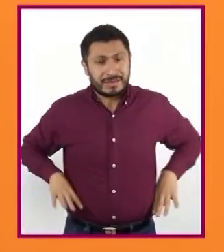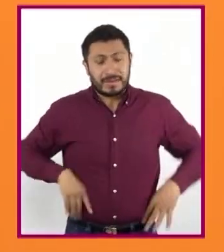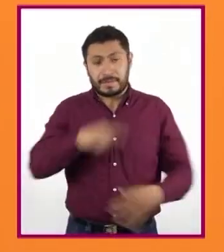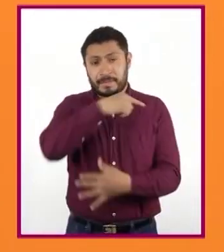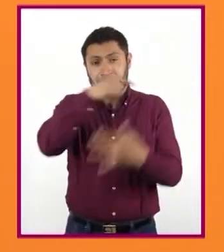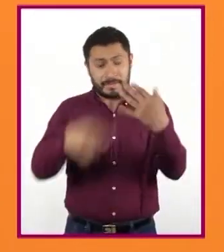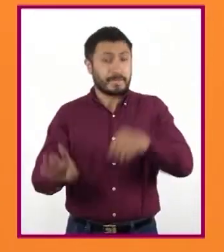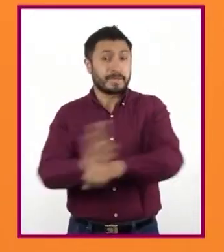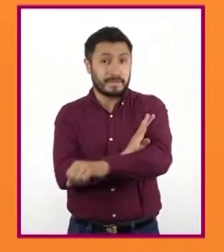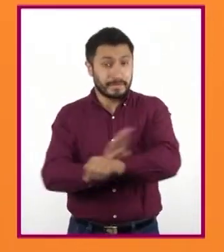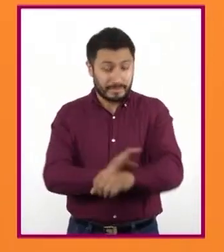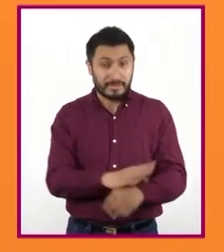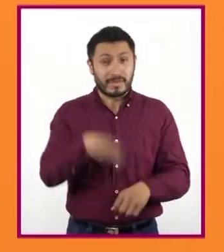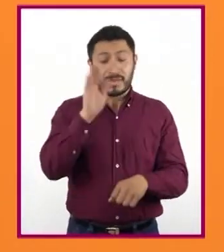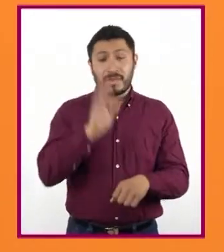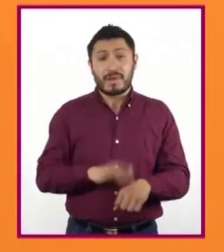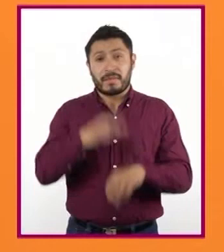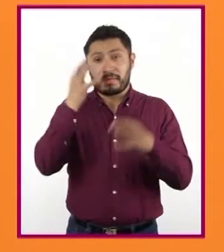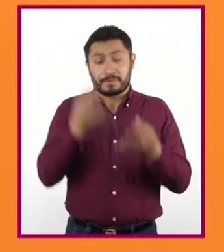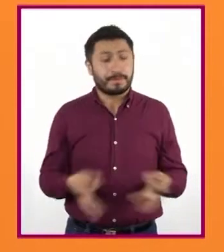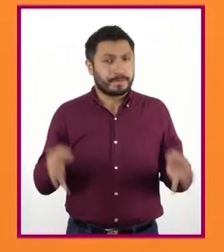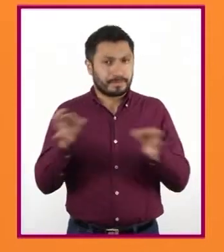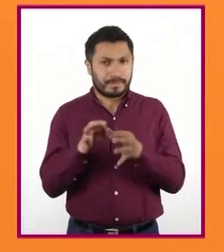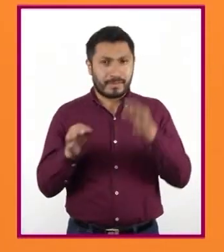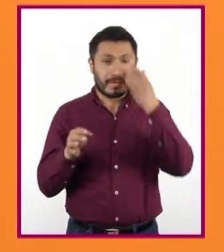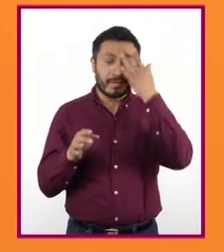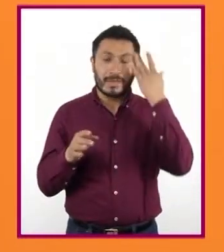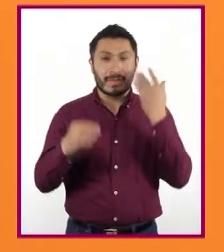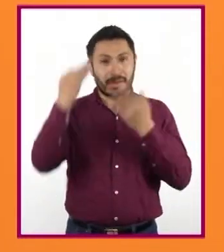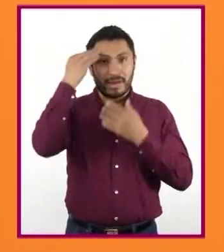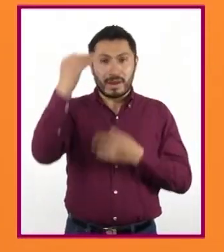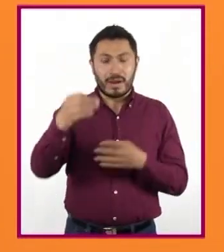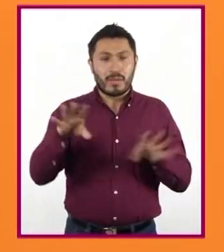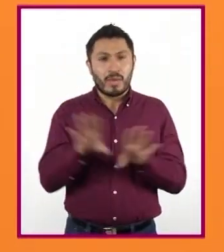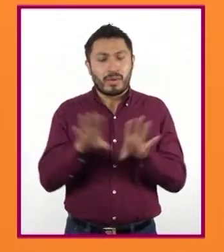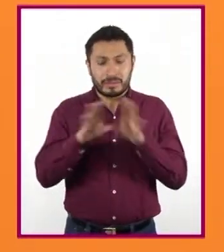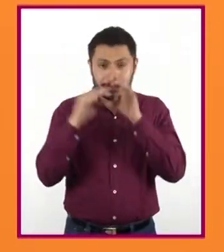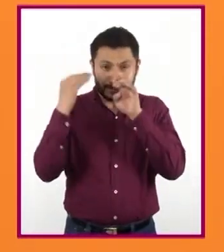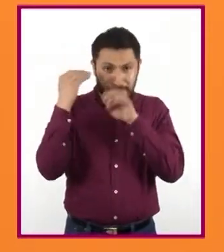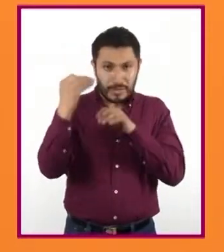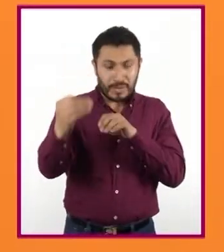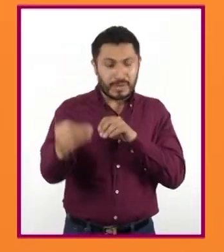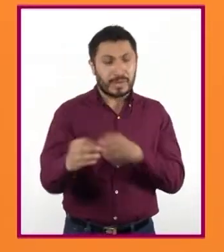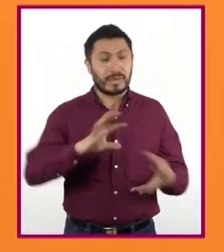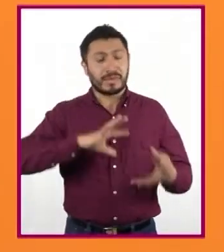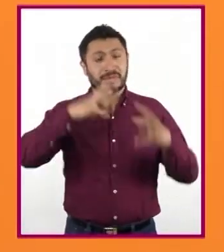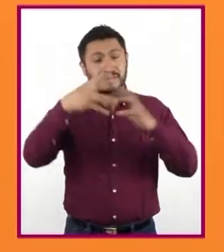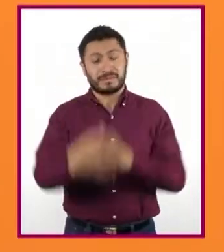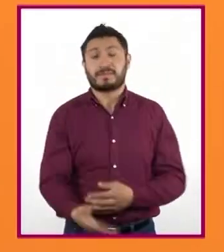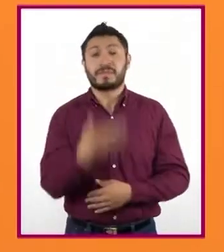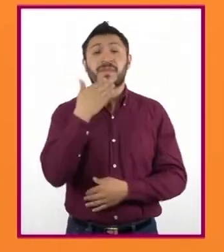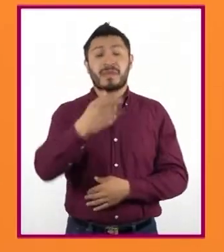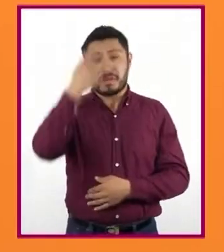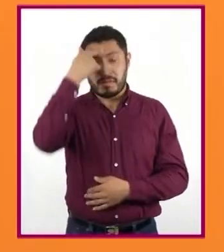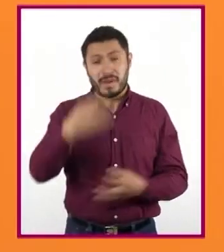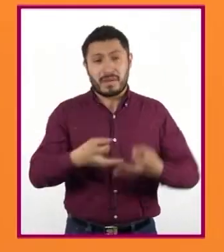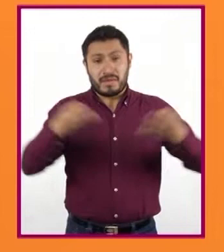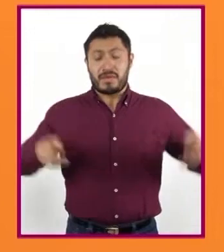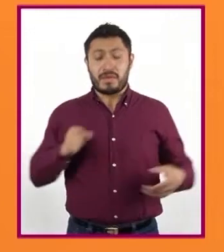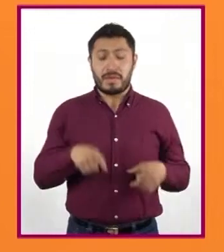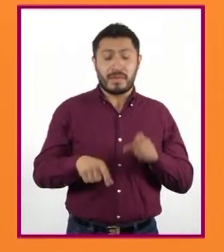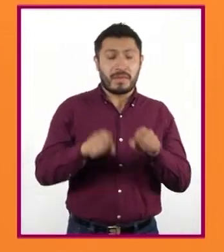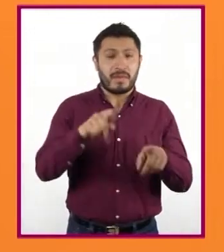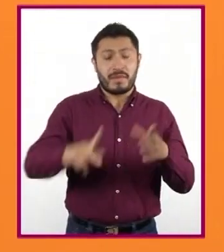favorables, entre los que destaca un prolongado periodo de condiciones climáticas propicias para el cultivo de plantas